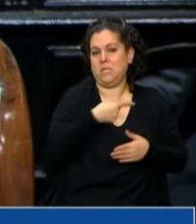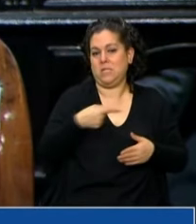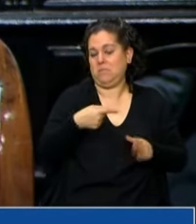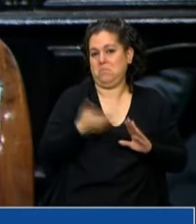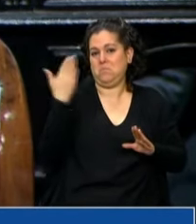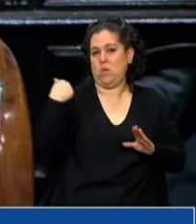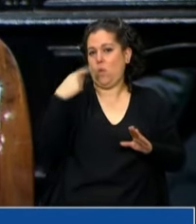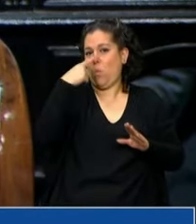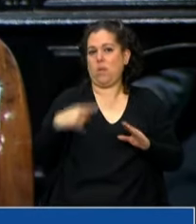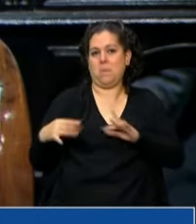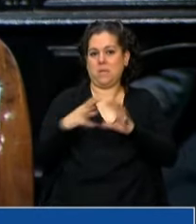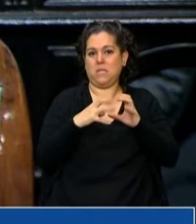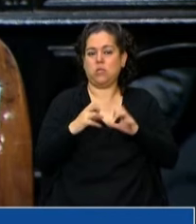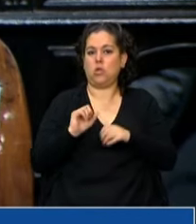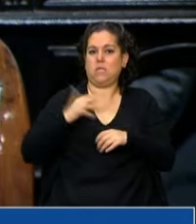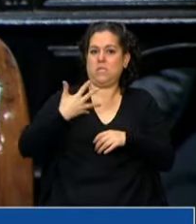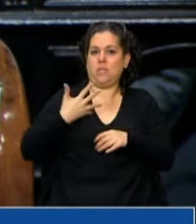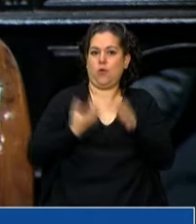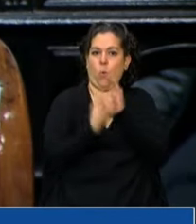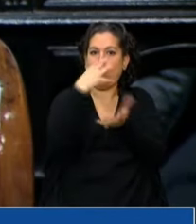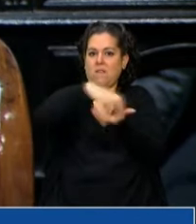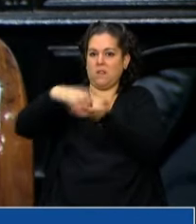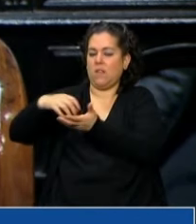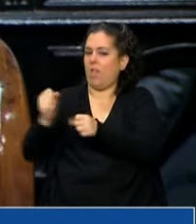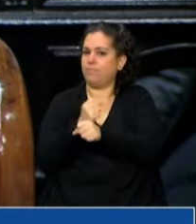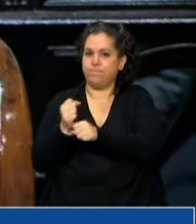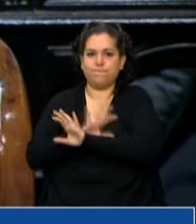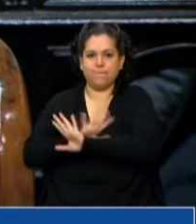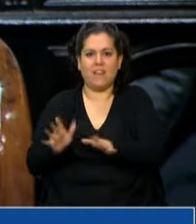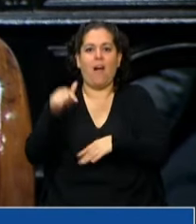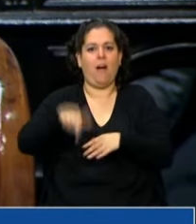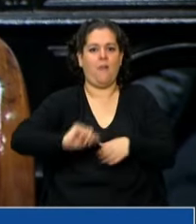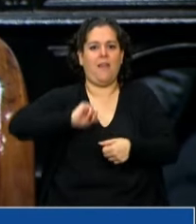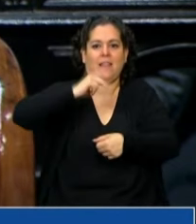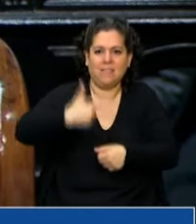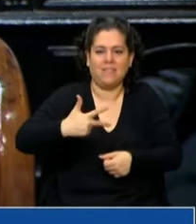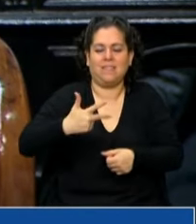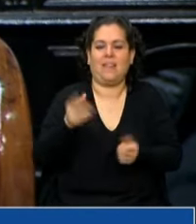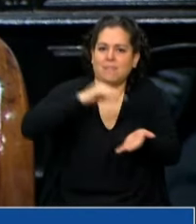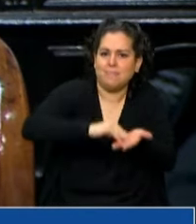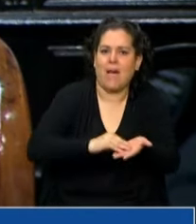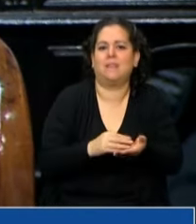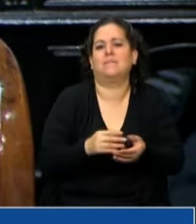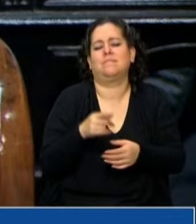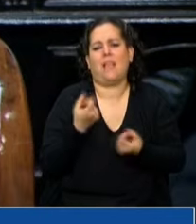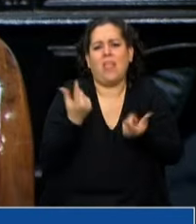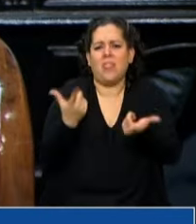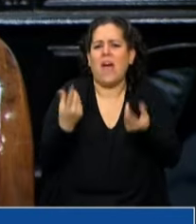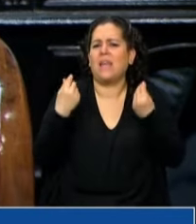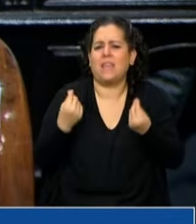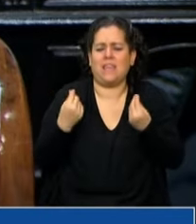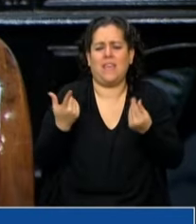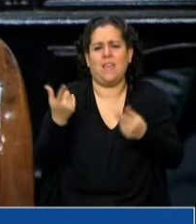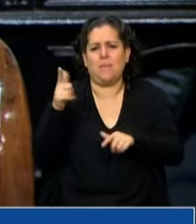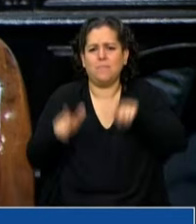5 nuevas universidades y hoy 3 nuevas universidades. Han posibilitado que hijos de trabajadores y